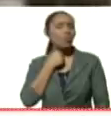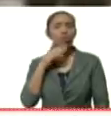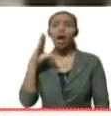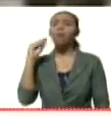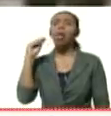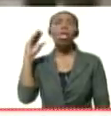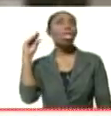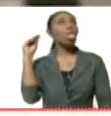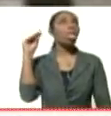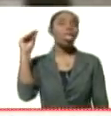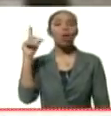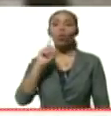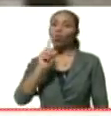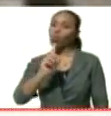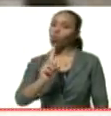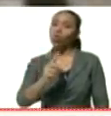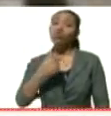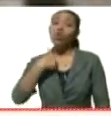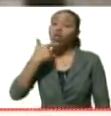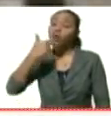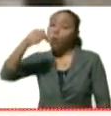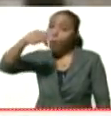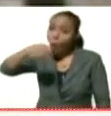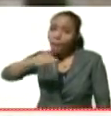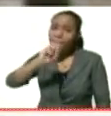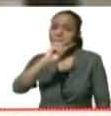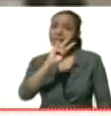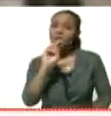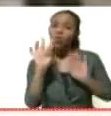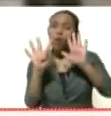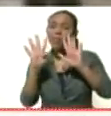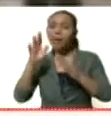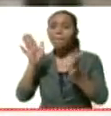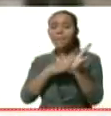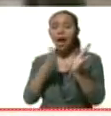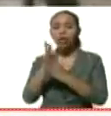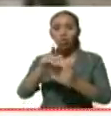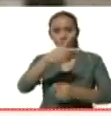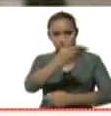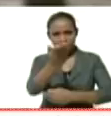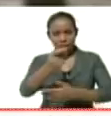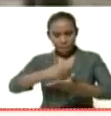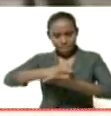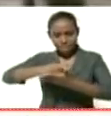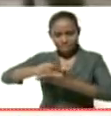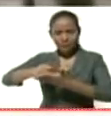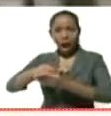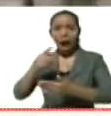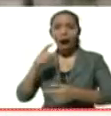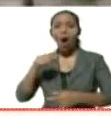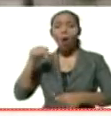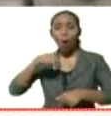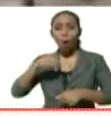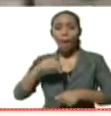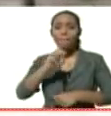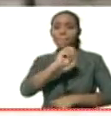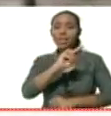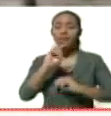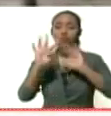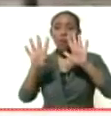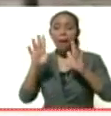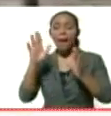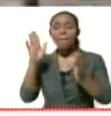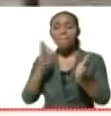hablar. Solo digo hoy, 29 de marzo, anótenlo muchachas, periodistas, 29 de marzo. A